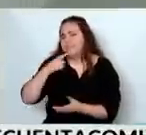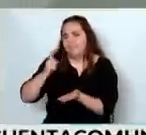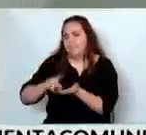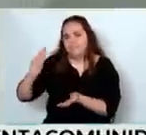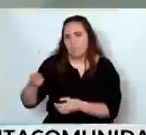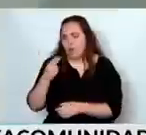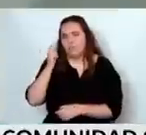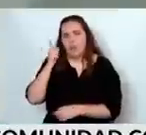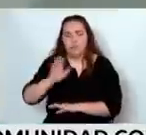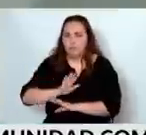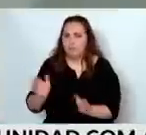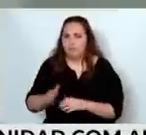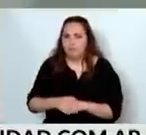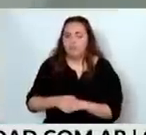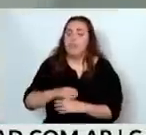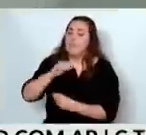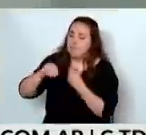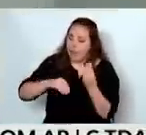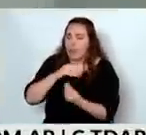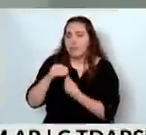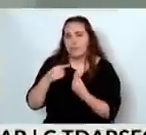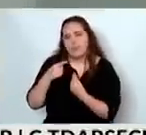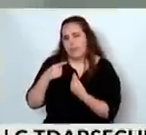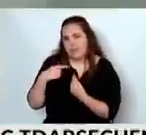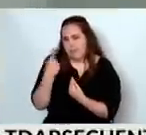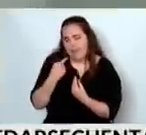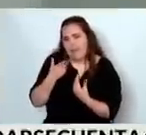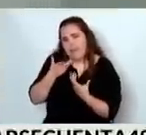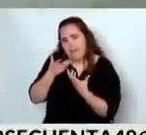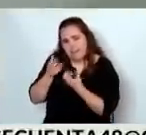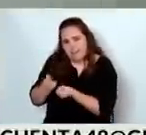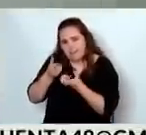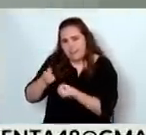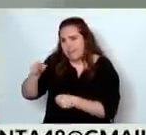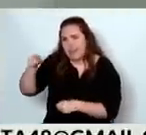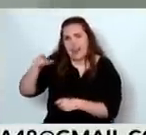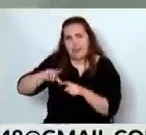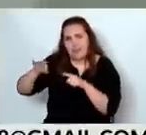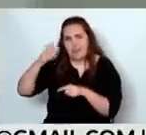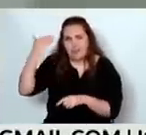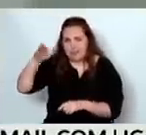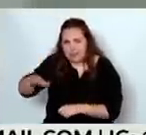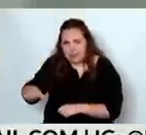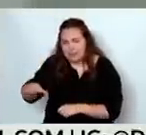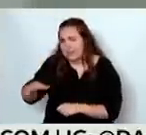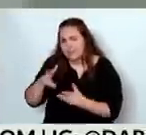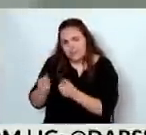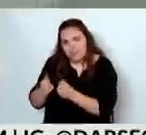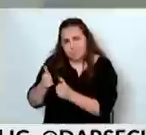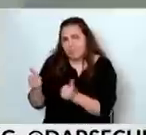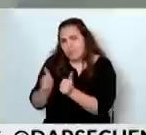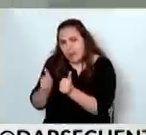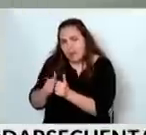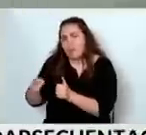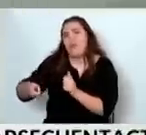hemos acompañado durante muchos años, porque desde muy chiquito, niño, sí. Es que él en las calles,